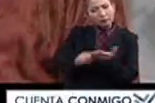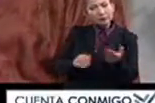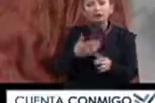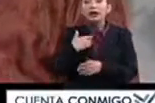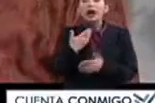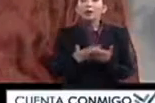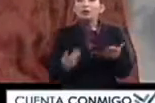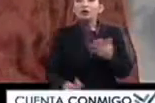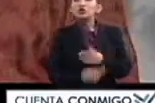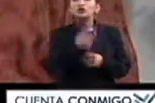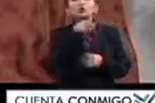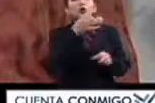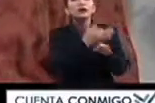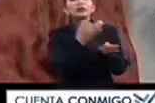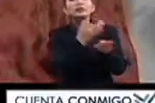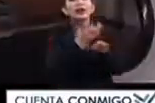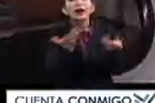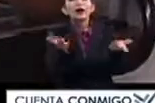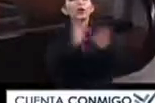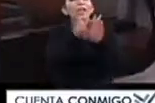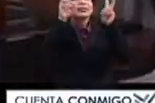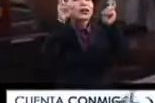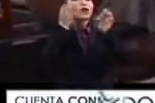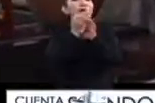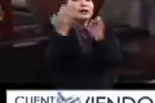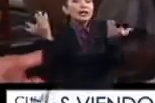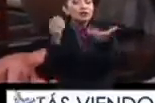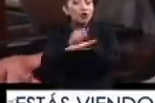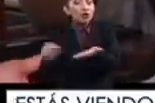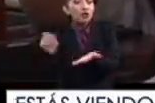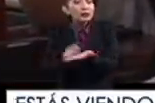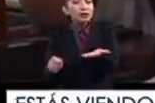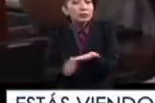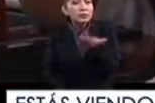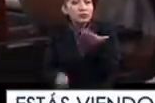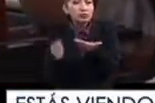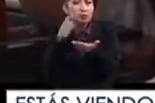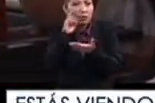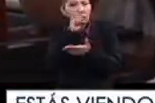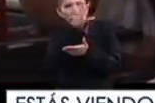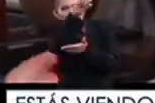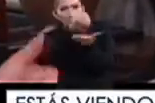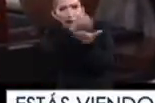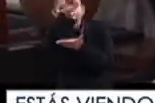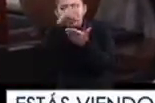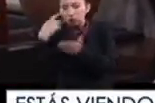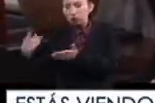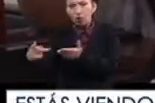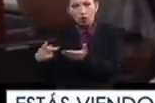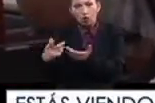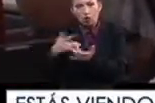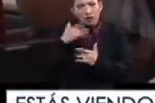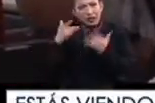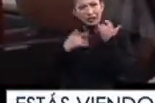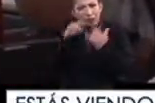trabajando ahora? Porque tú siempre tocas tierra, a pesar de que todo es como una cosa autobiográfica, tu propuesta literaria en general,